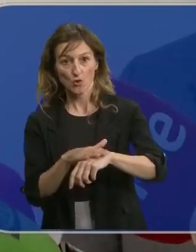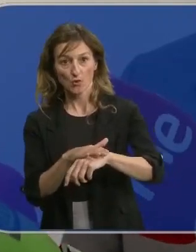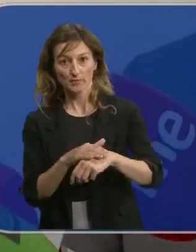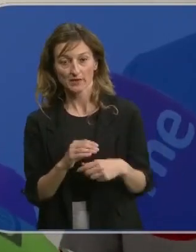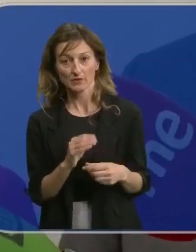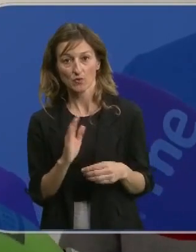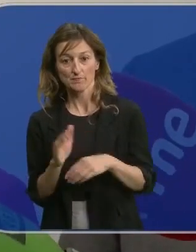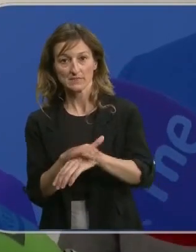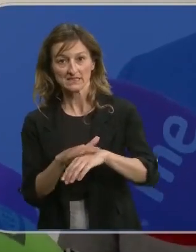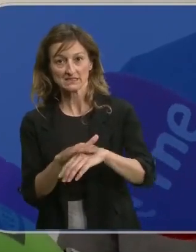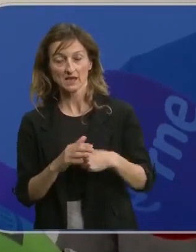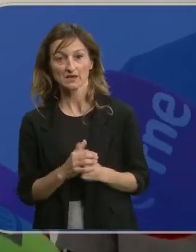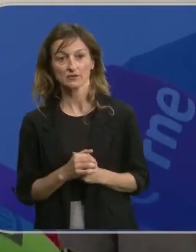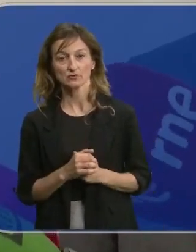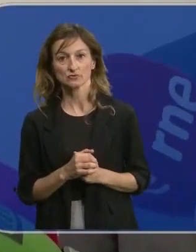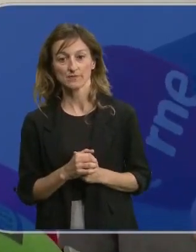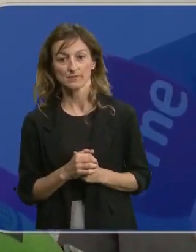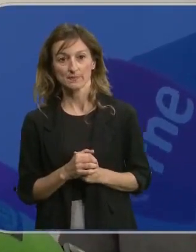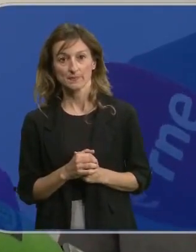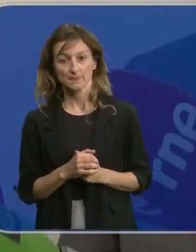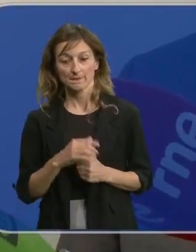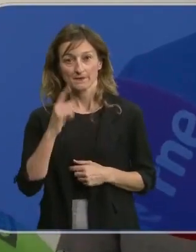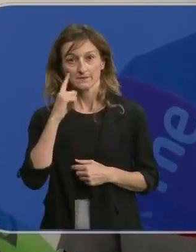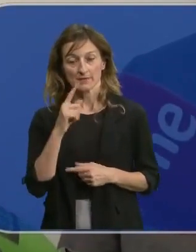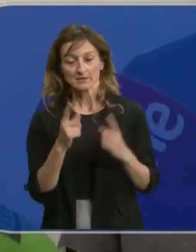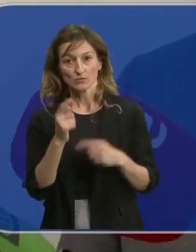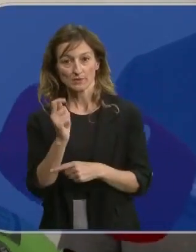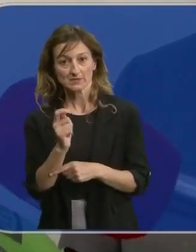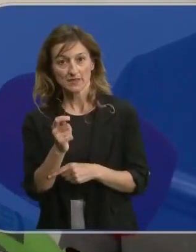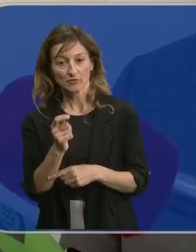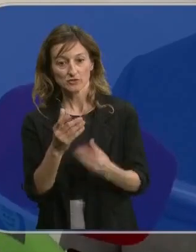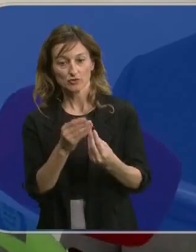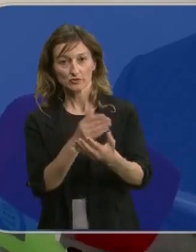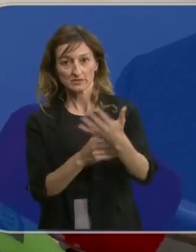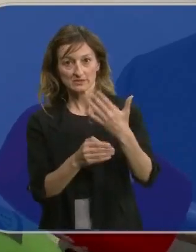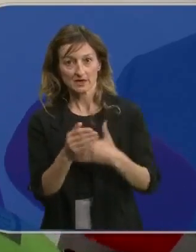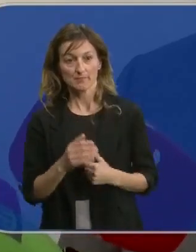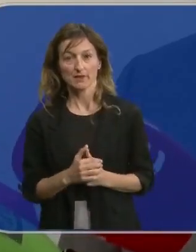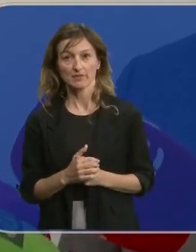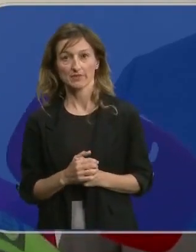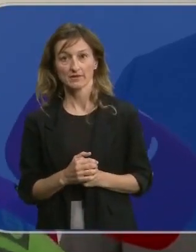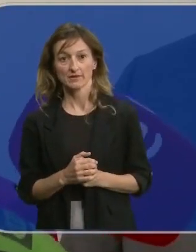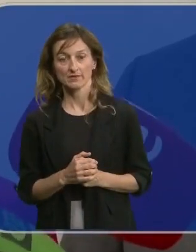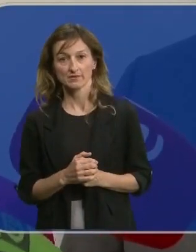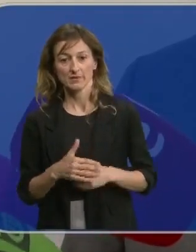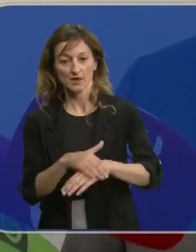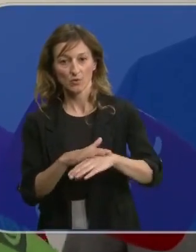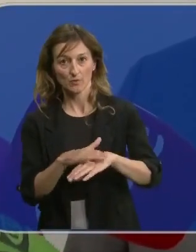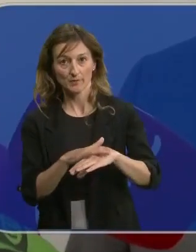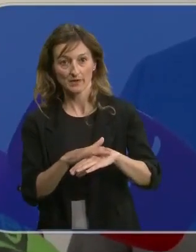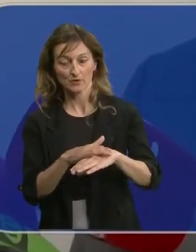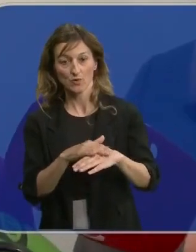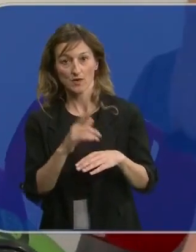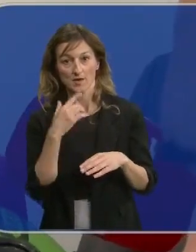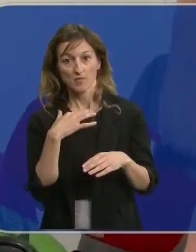caso a través de los ministerios afectados como ustedes saben hay prestaciones para personas con discapacidad por parte del gobierno y